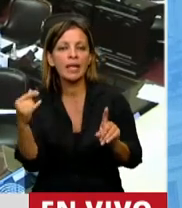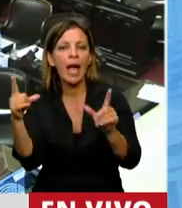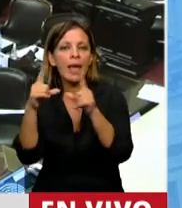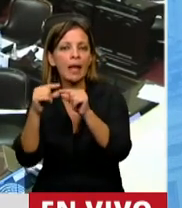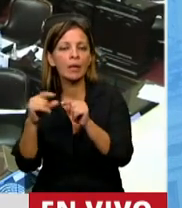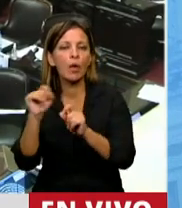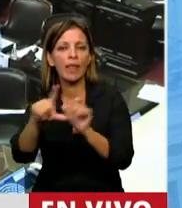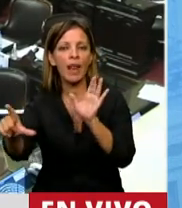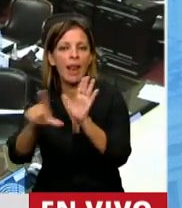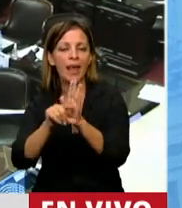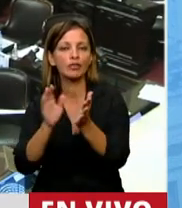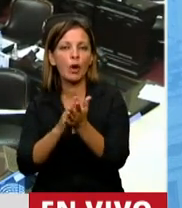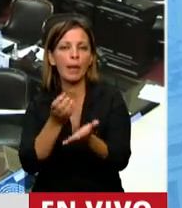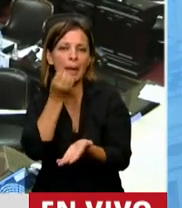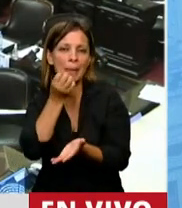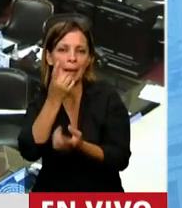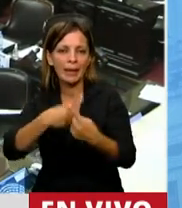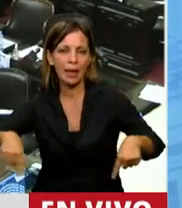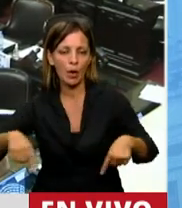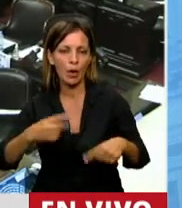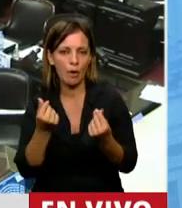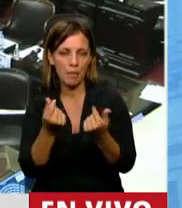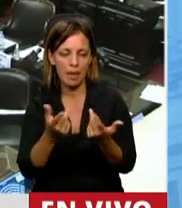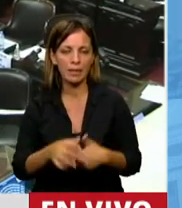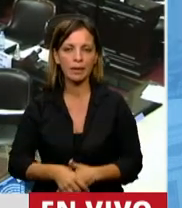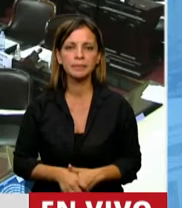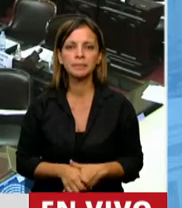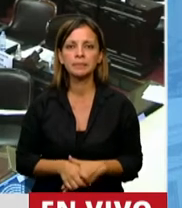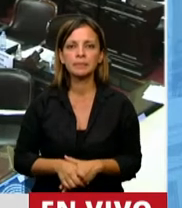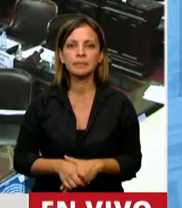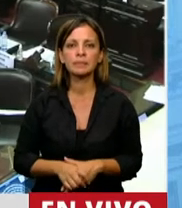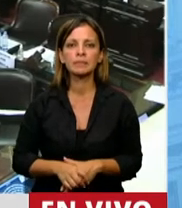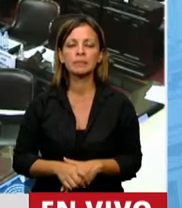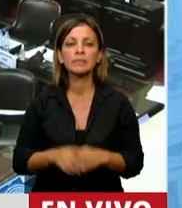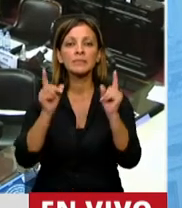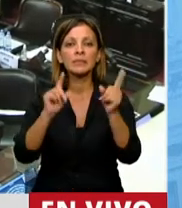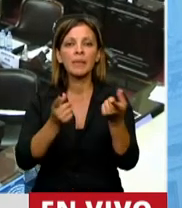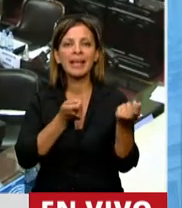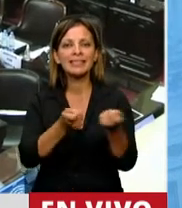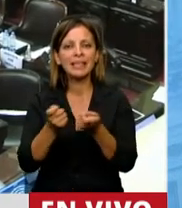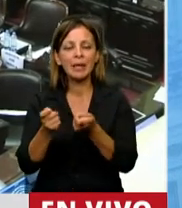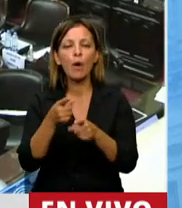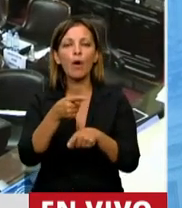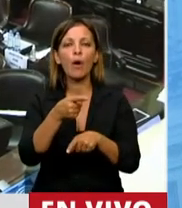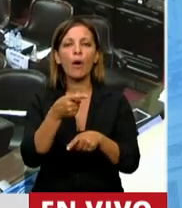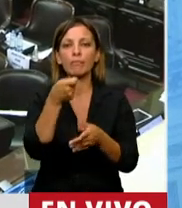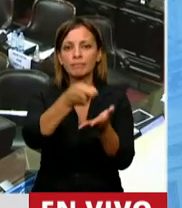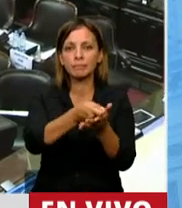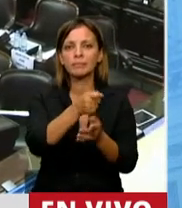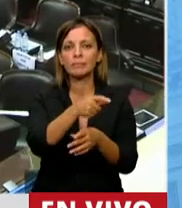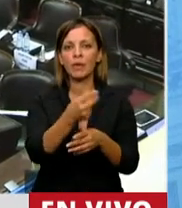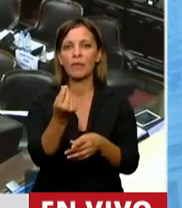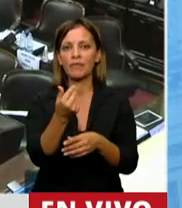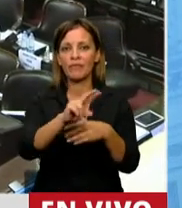leyes de blanqueos precedentes. Por el otro lado, el incentivo fiscal que tiene es